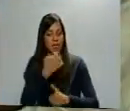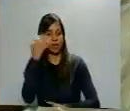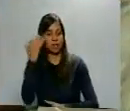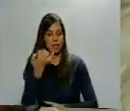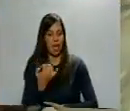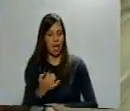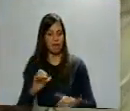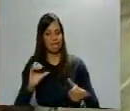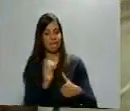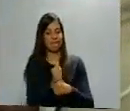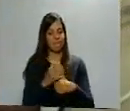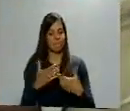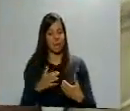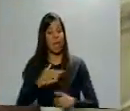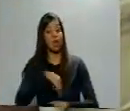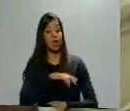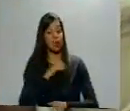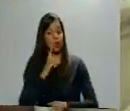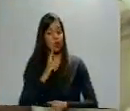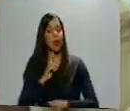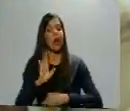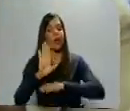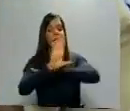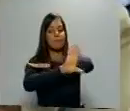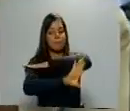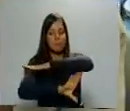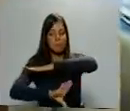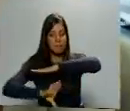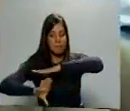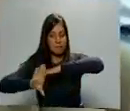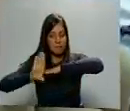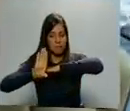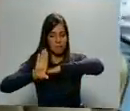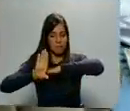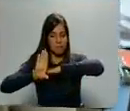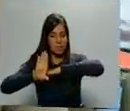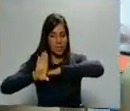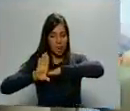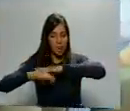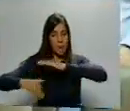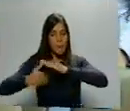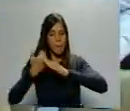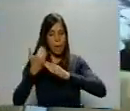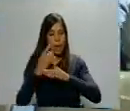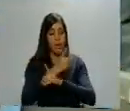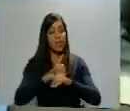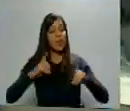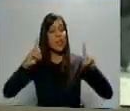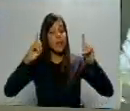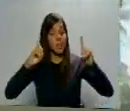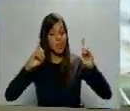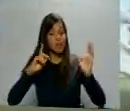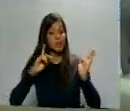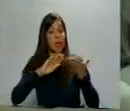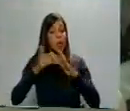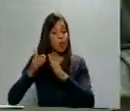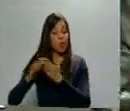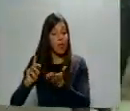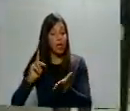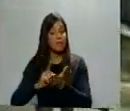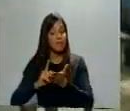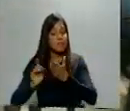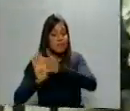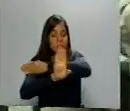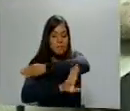realidad y vamos a blindar lo que es nuestro modelo de democracia participativa.